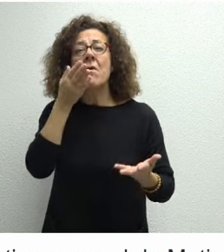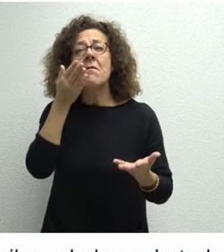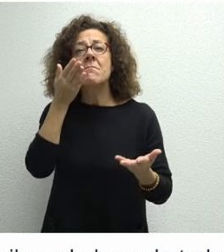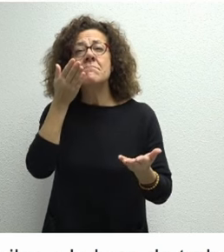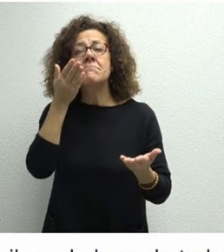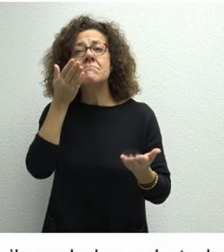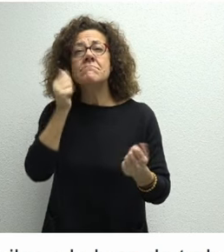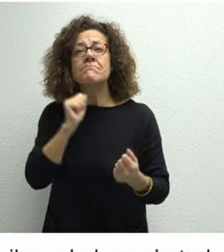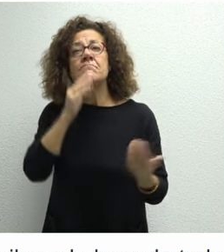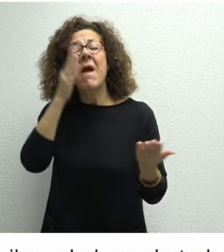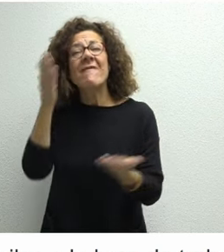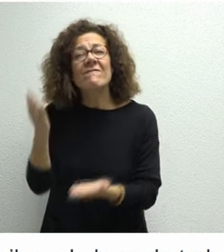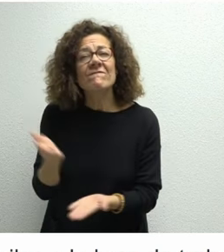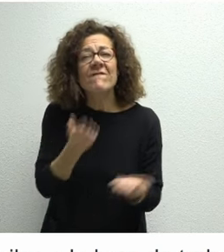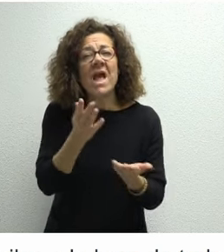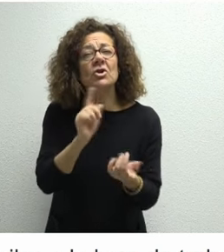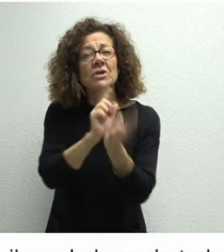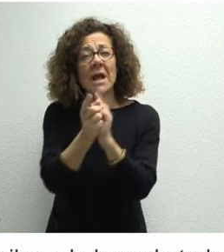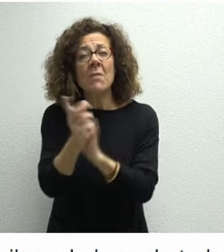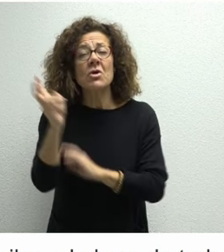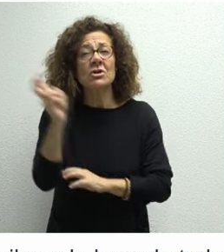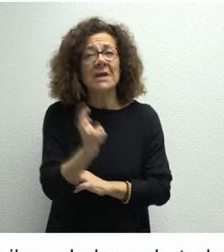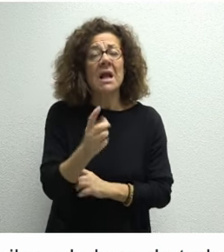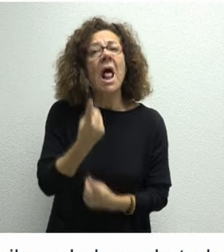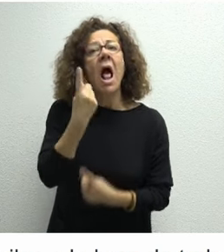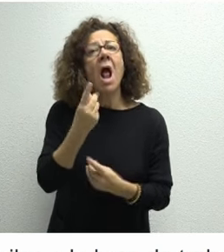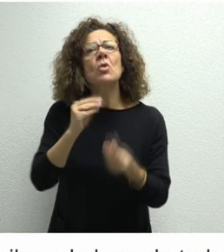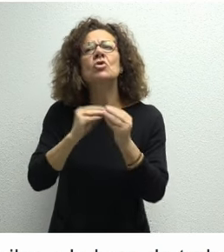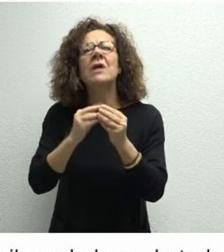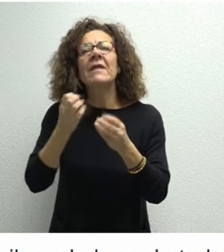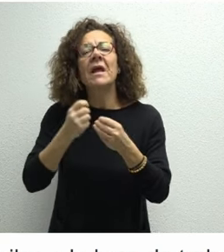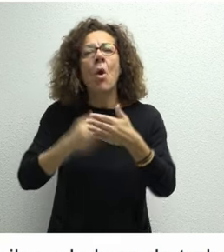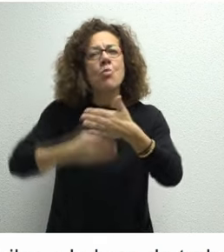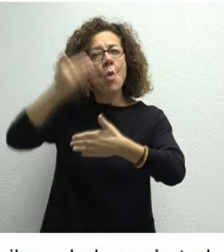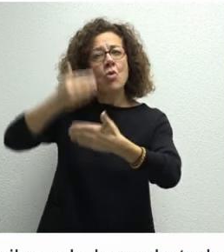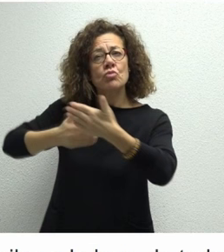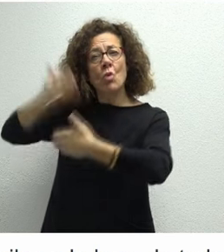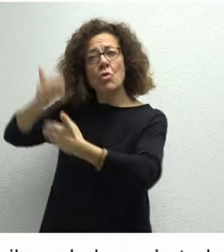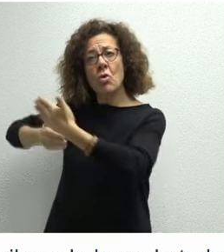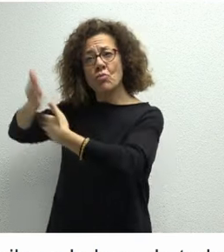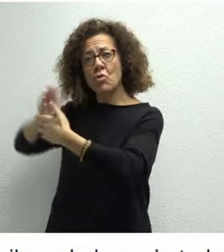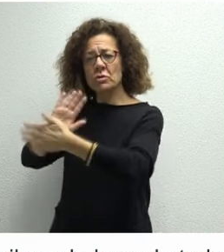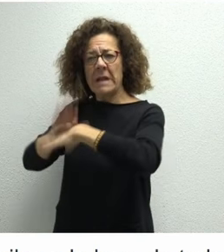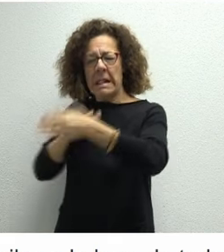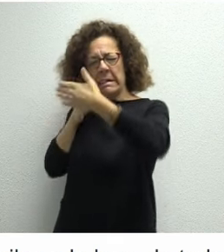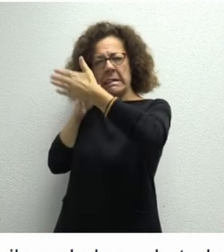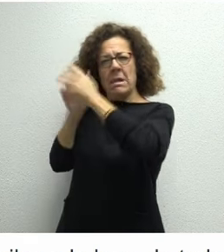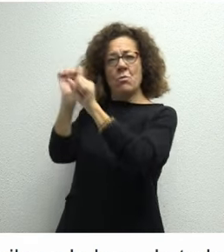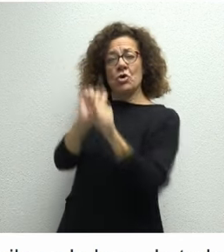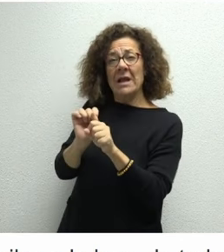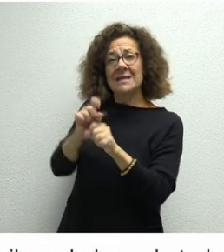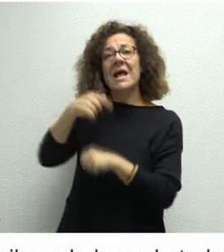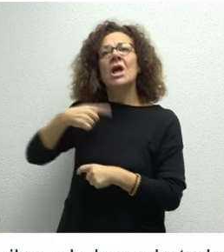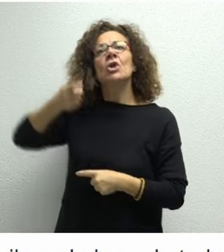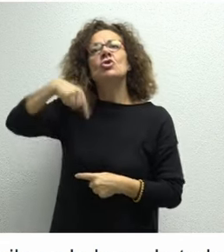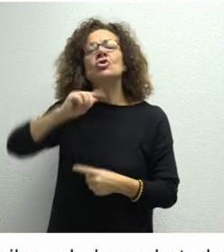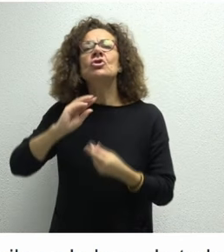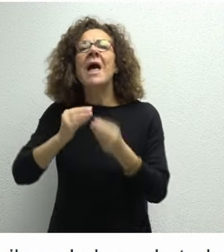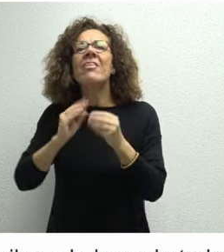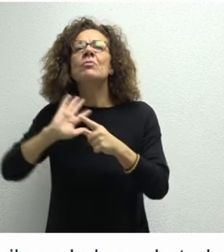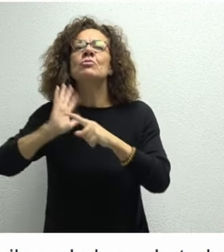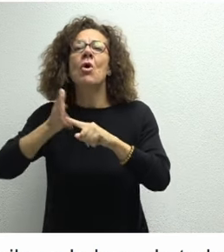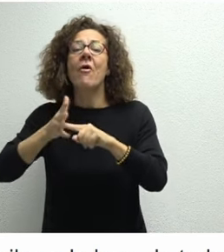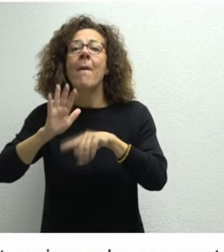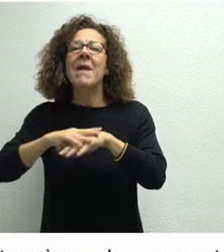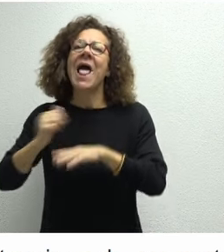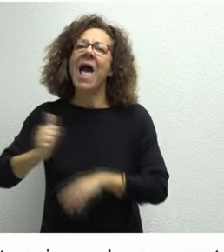eh de cambio eh algunos construyen muros y otros construyen Molinos de viento Pues yo creo que es un poco lo que se ha intentado construir Molinos de viento dentro de